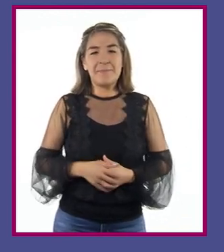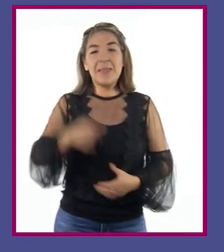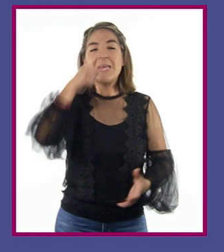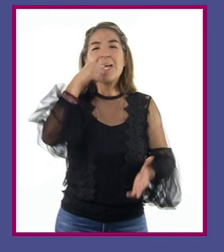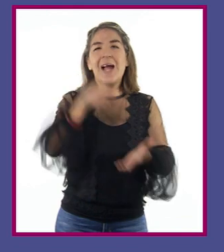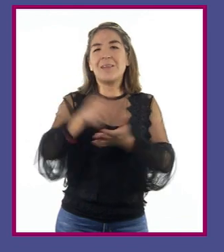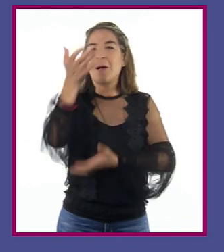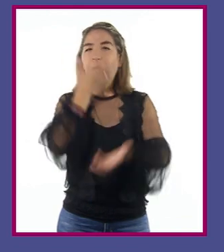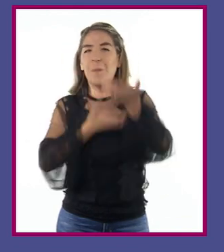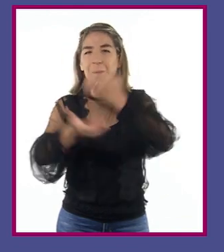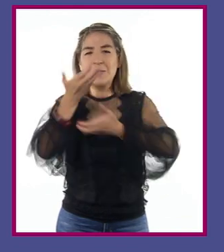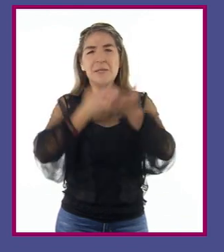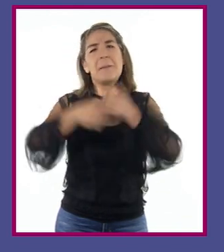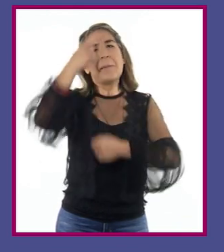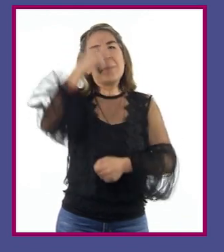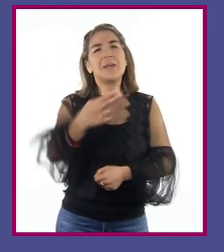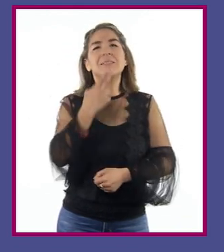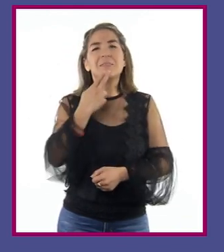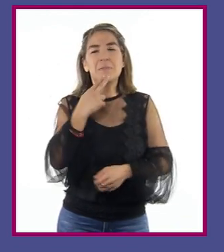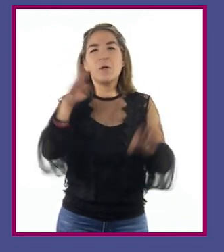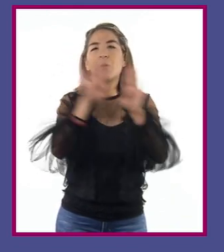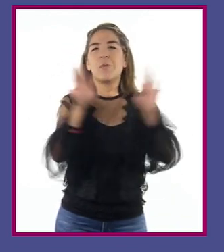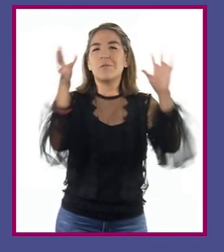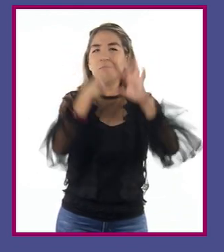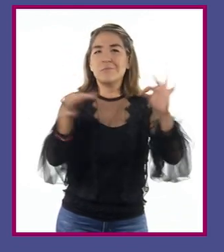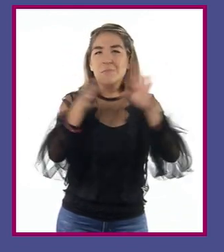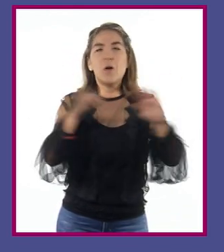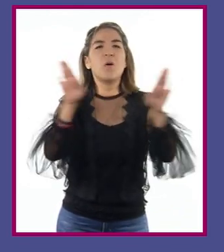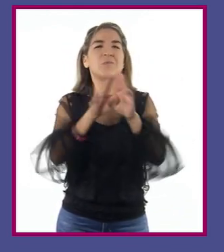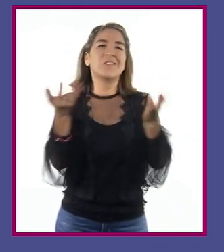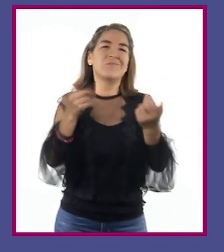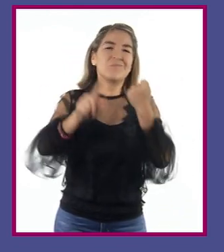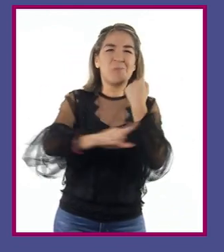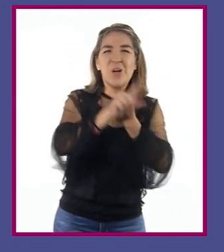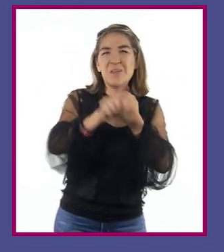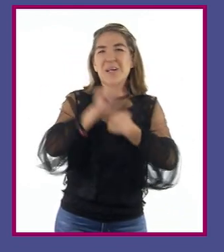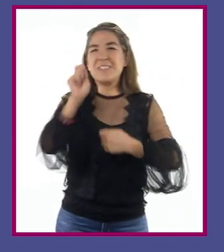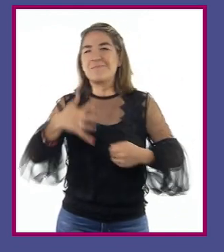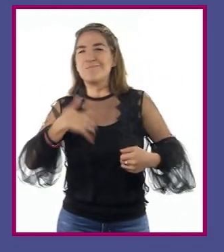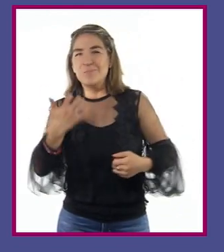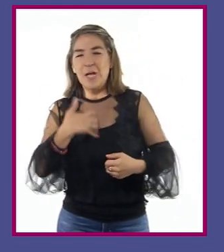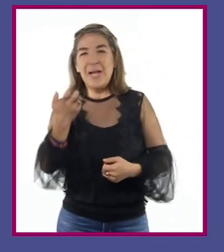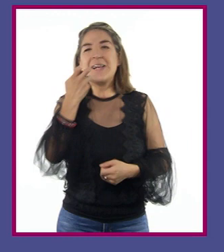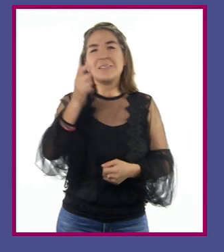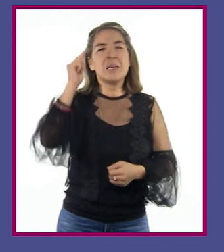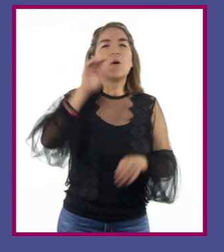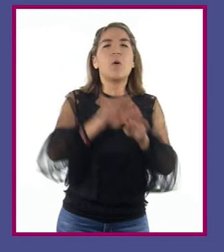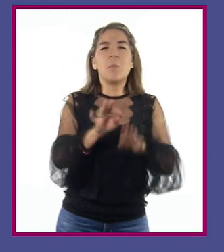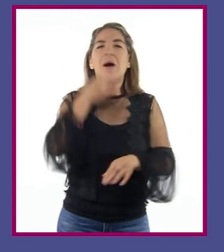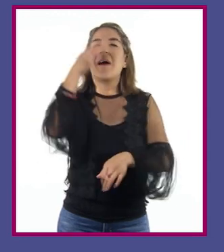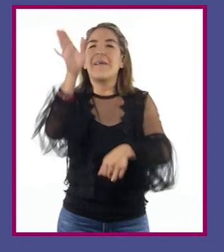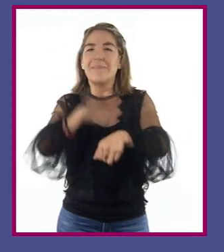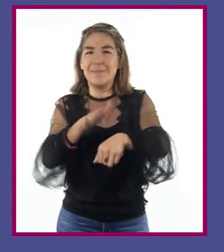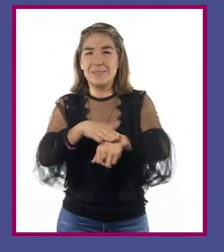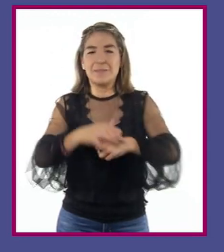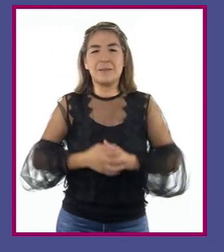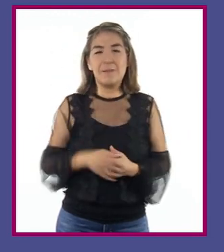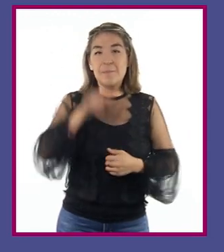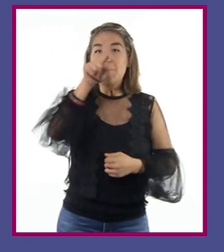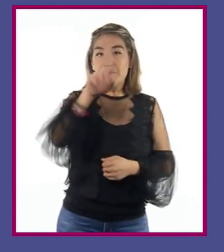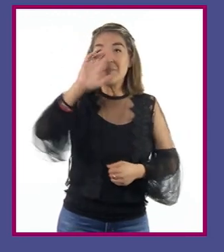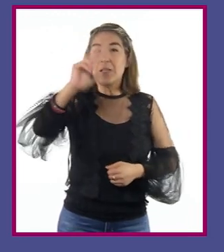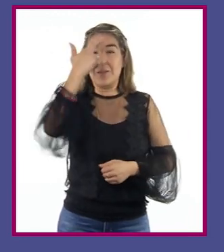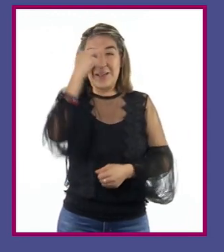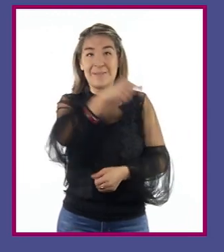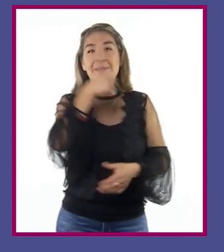comercial. Sirve para realizar aclaraciones, quejas o sugerencias sobre algún servicio o producto. Recuerda que las